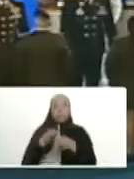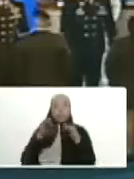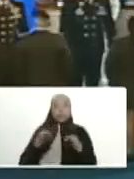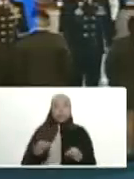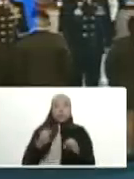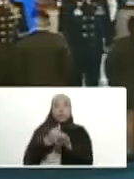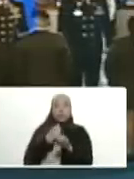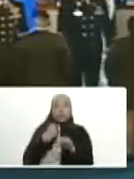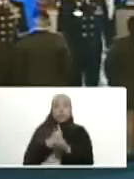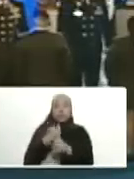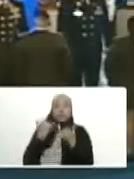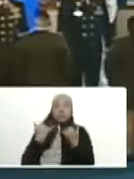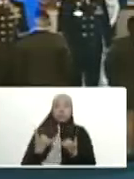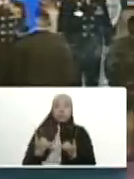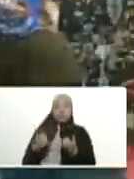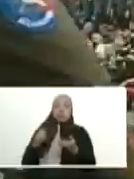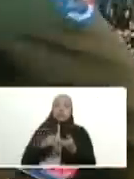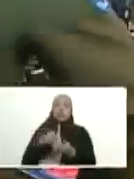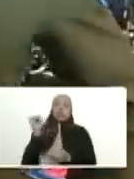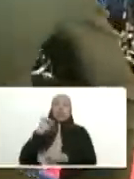para retirar. A la